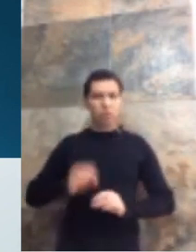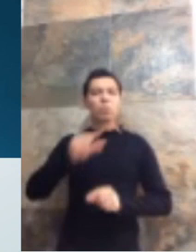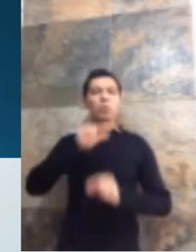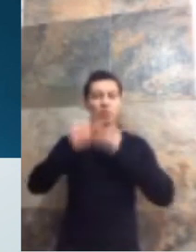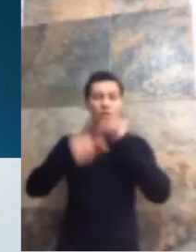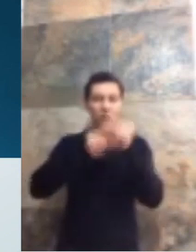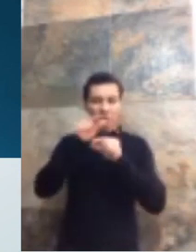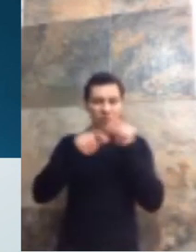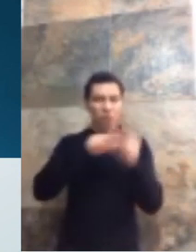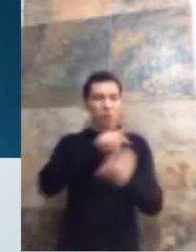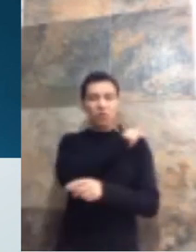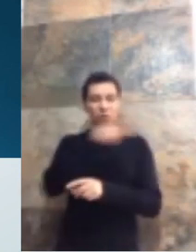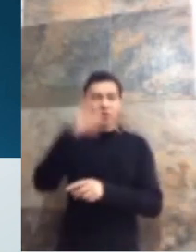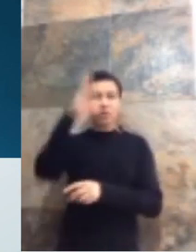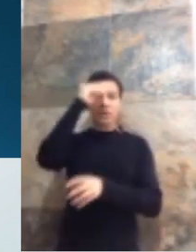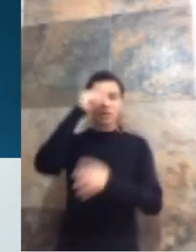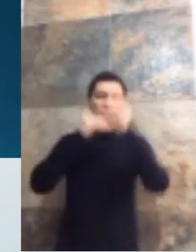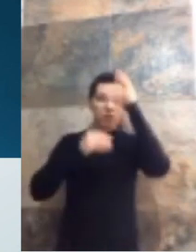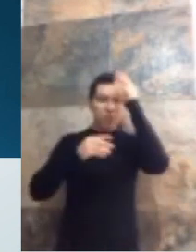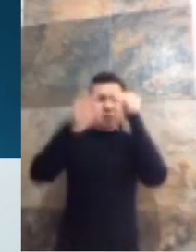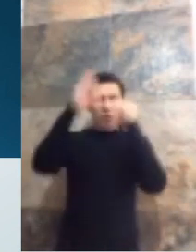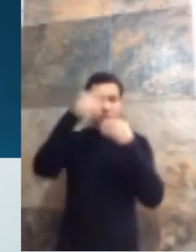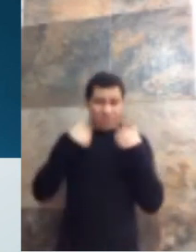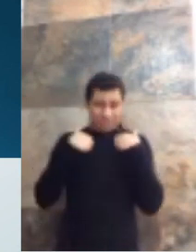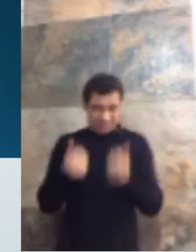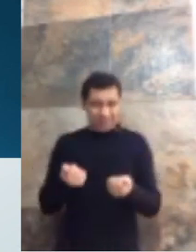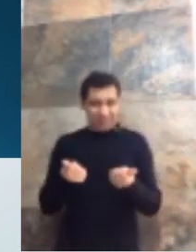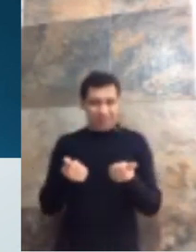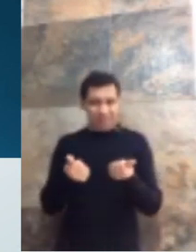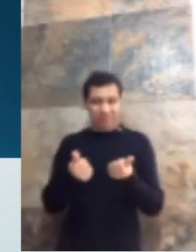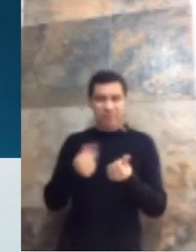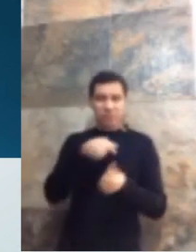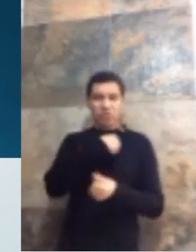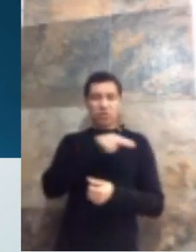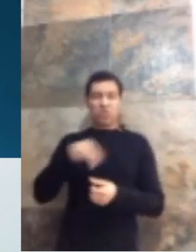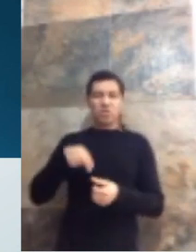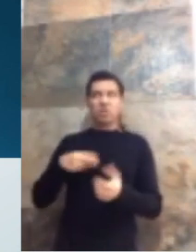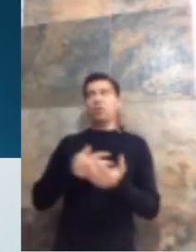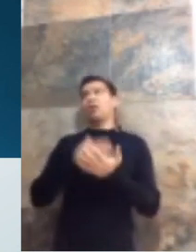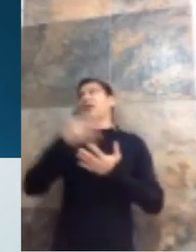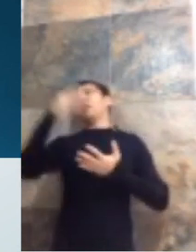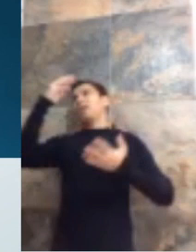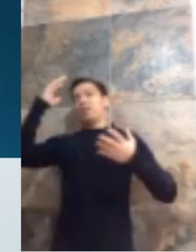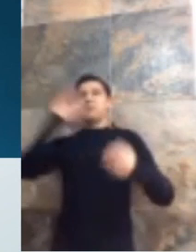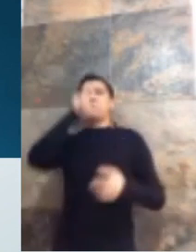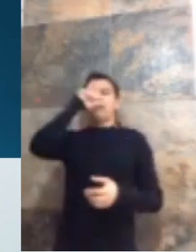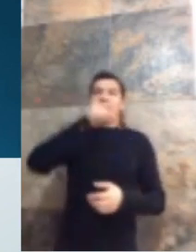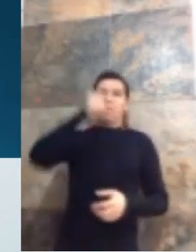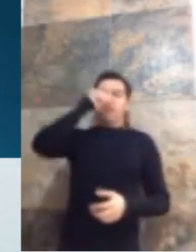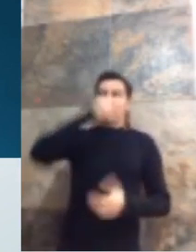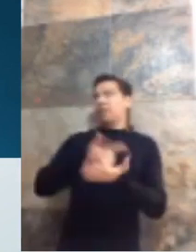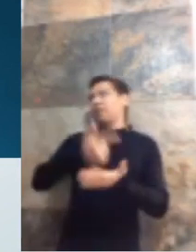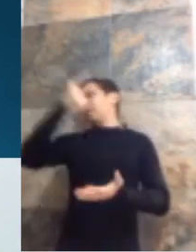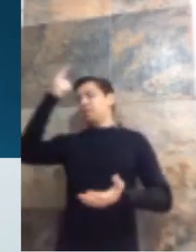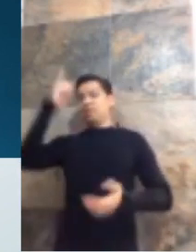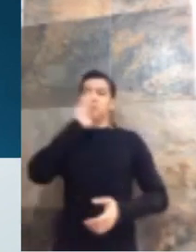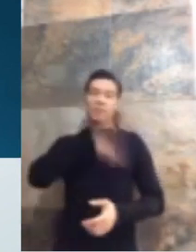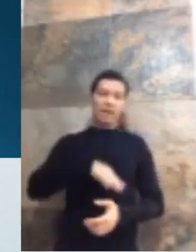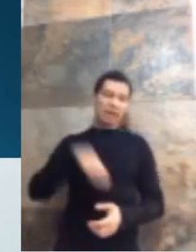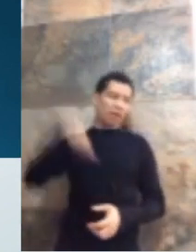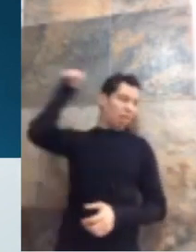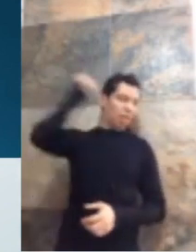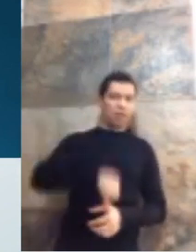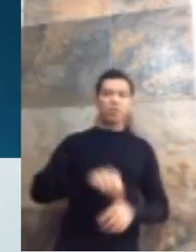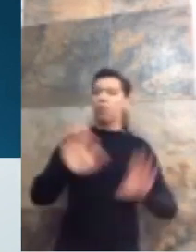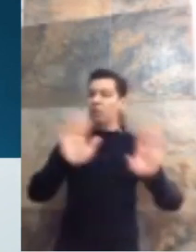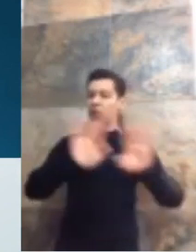el entendimiento de que esto no va a tener un extremo que facilite el contagio. Y naturalmente mostrar